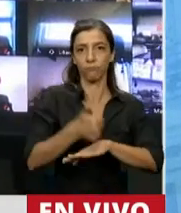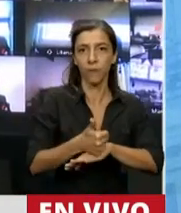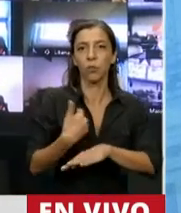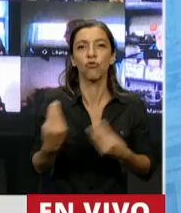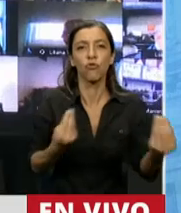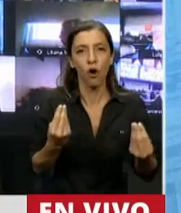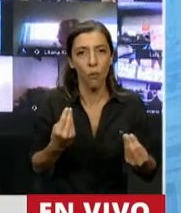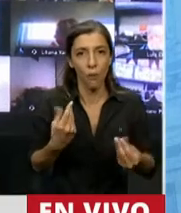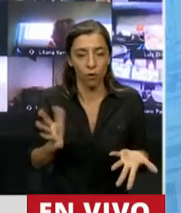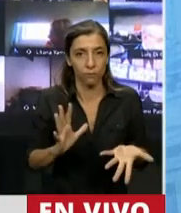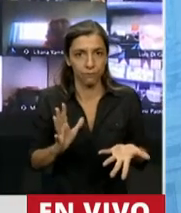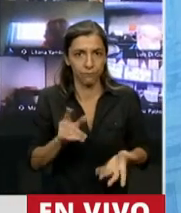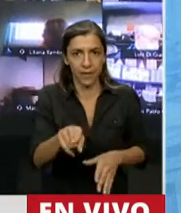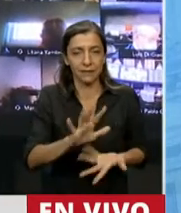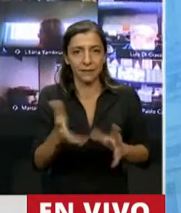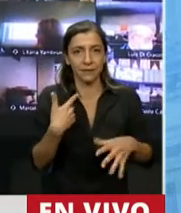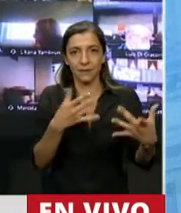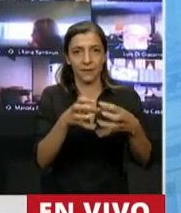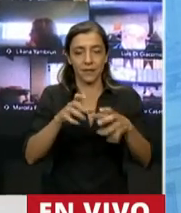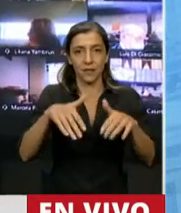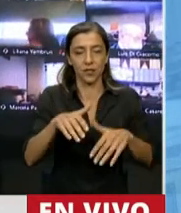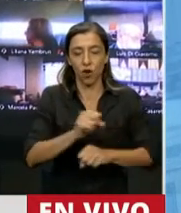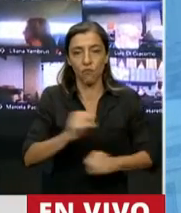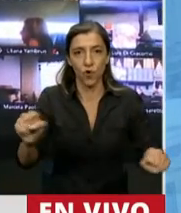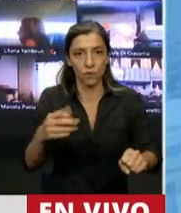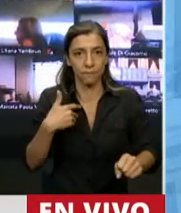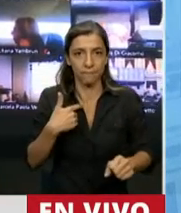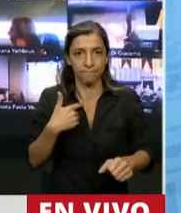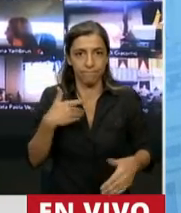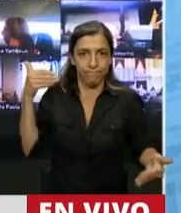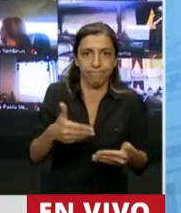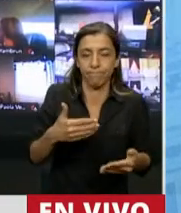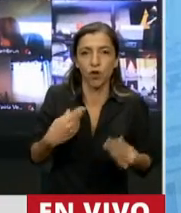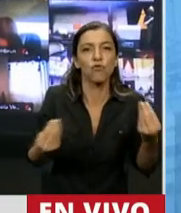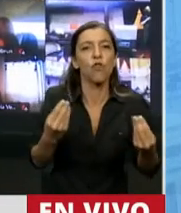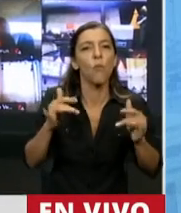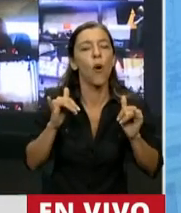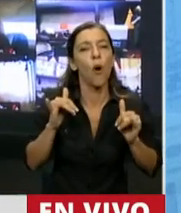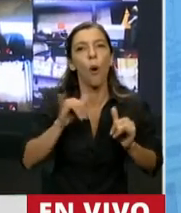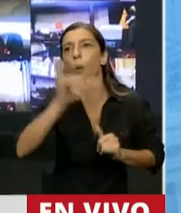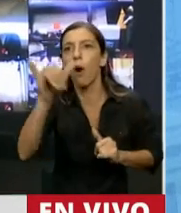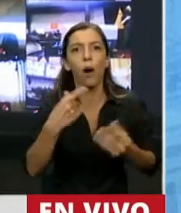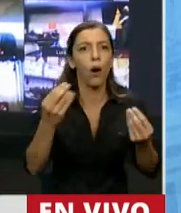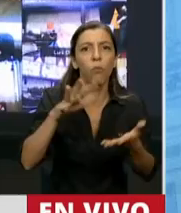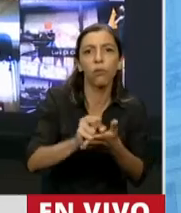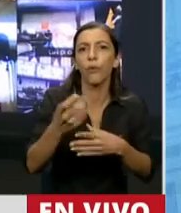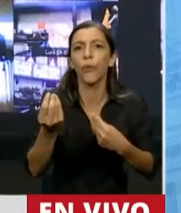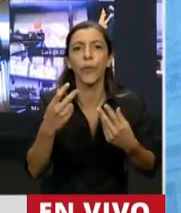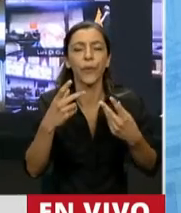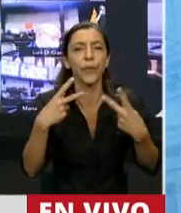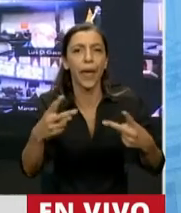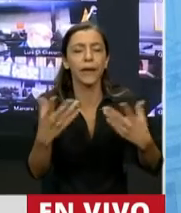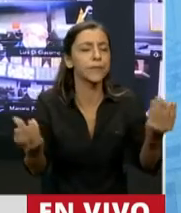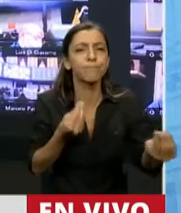una sesión es convocada sin la debida antelación así que es muy preocupante y esto también